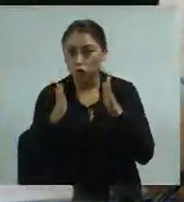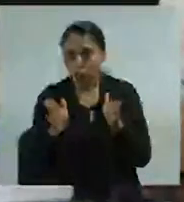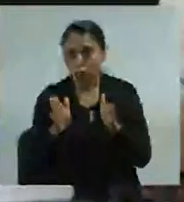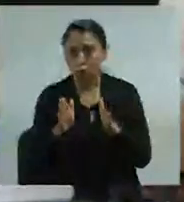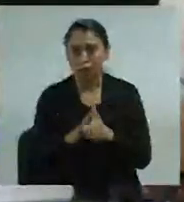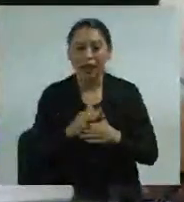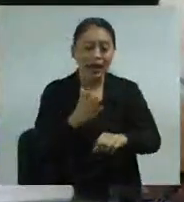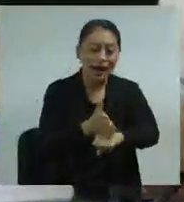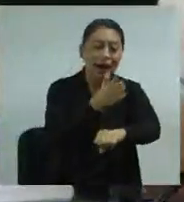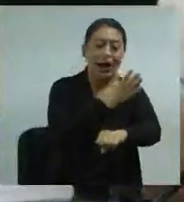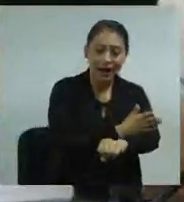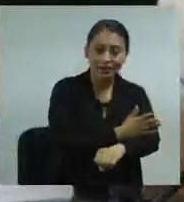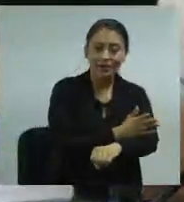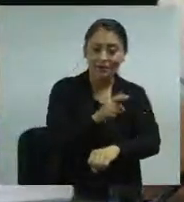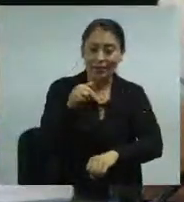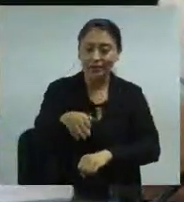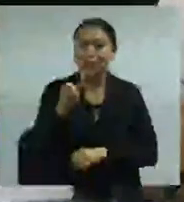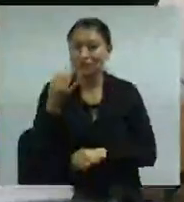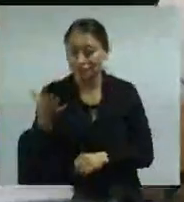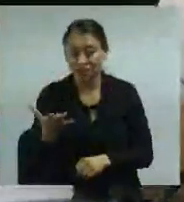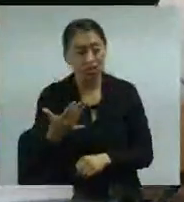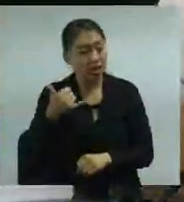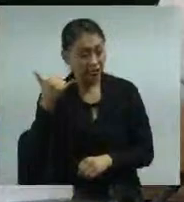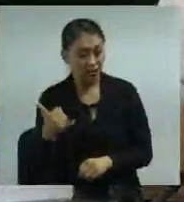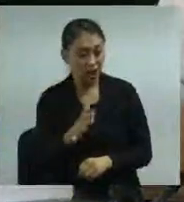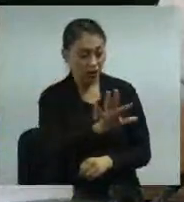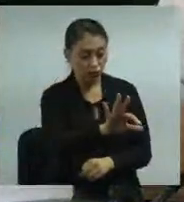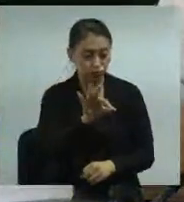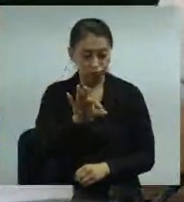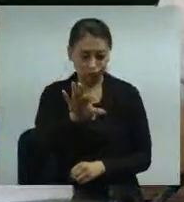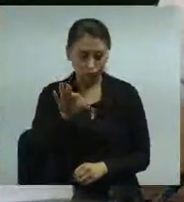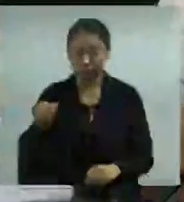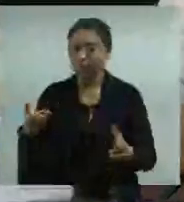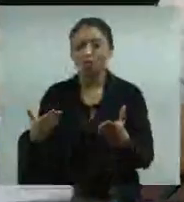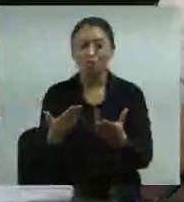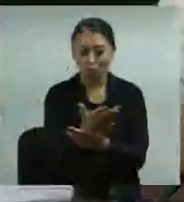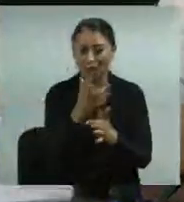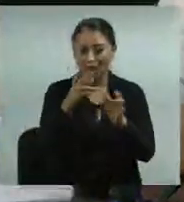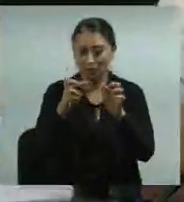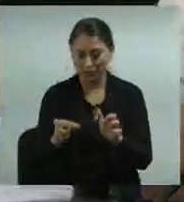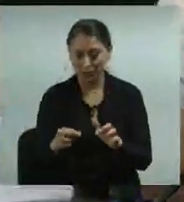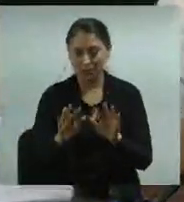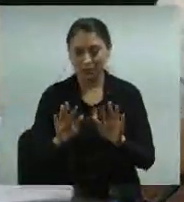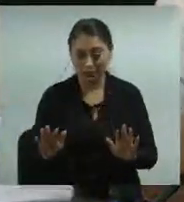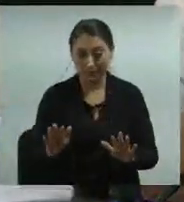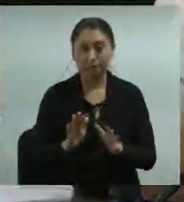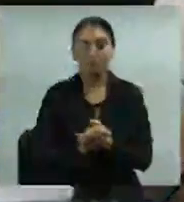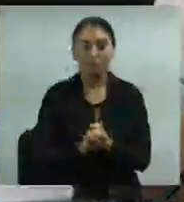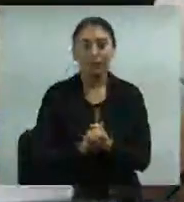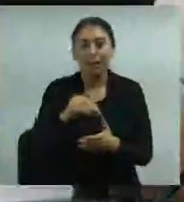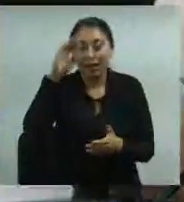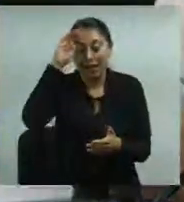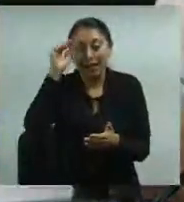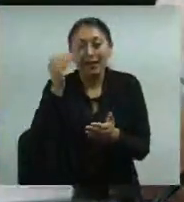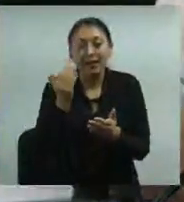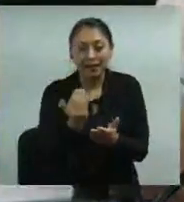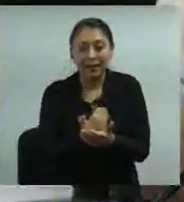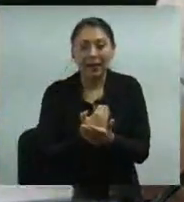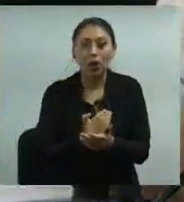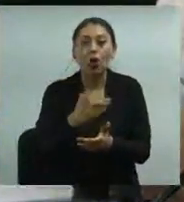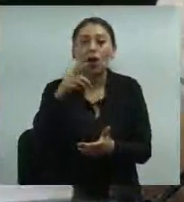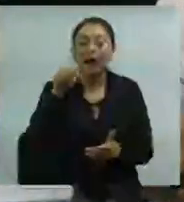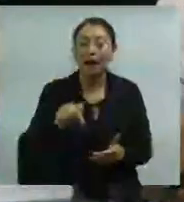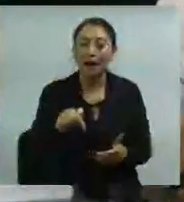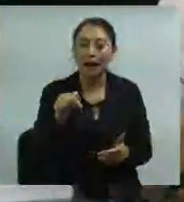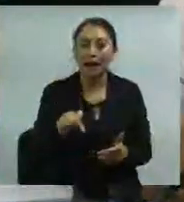que antes del 13 de octubre ya deben de estar electos los magistrados de Corte Suprema de Justicia y Cortes de Apelaciones. Creo que aquí, señor